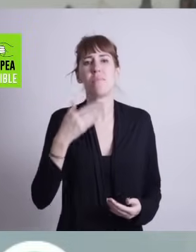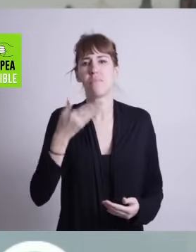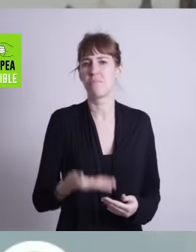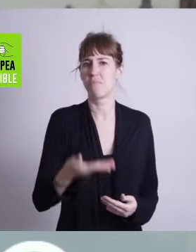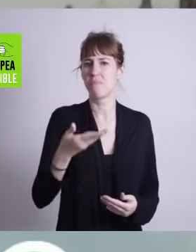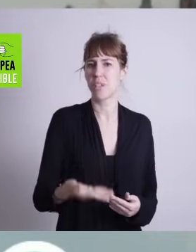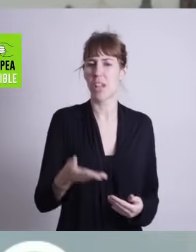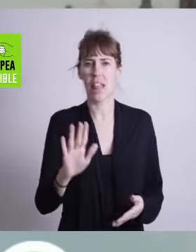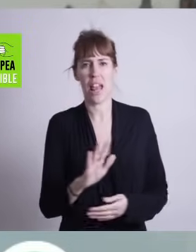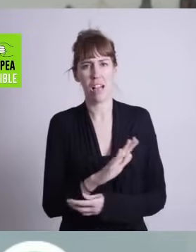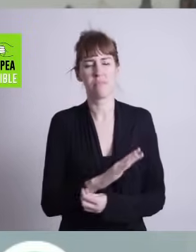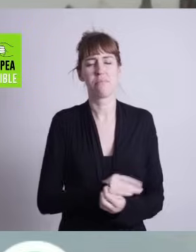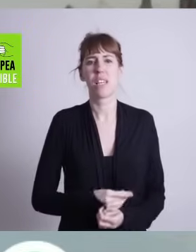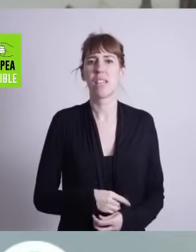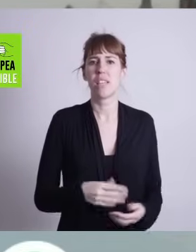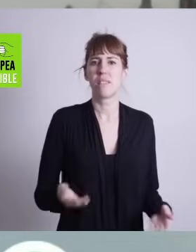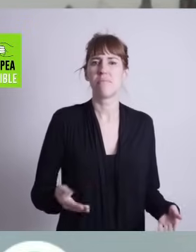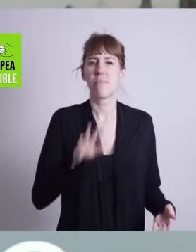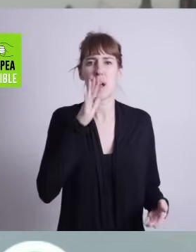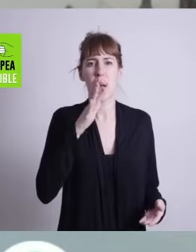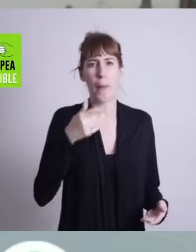queremos ver en el otro lado, queremos ser clarividentes.